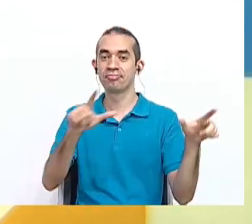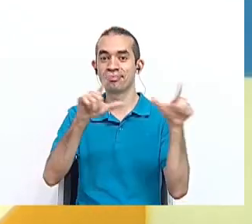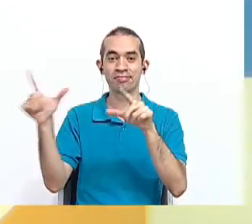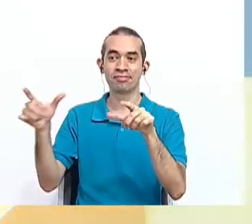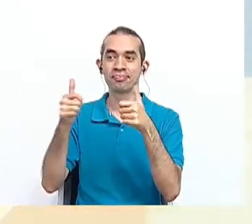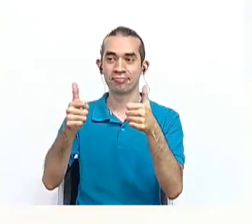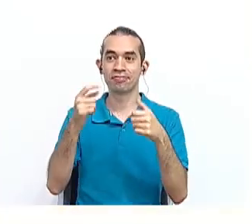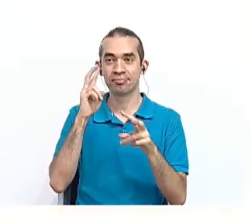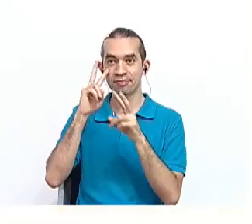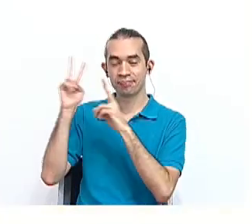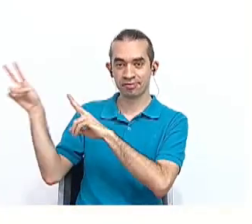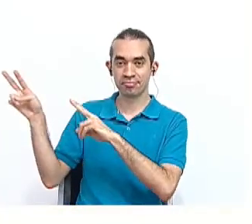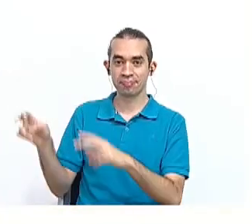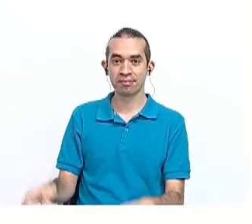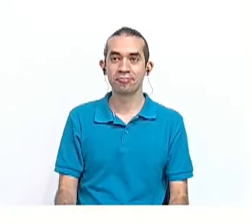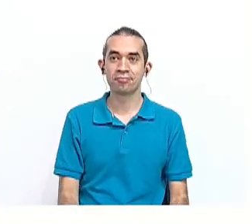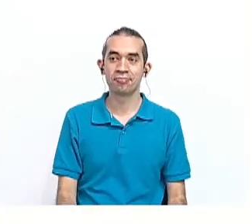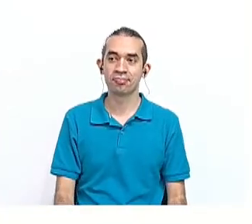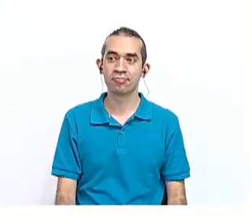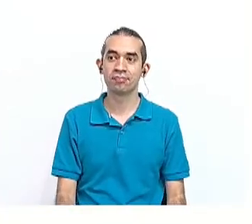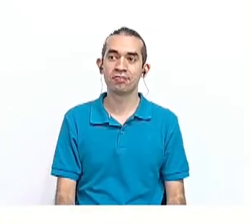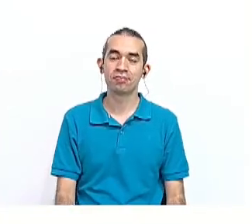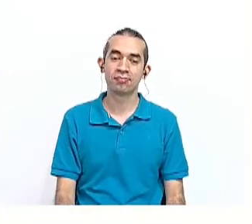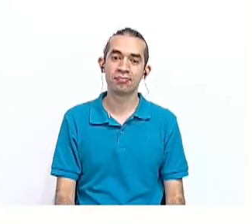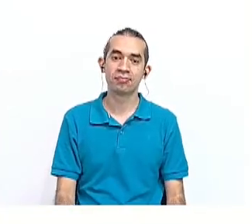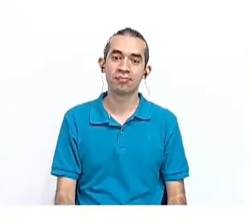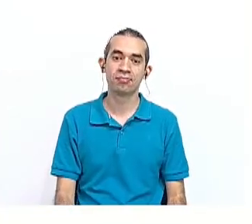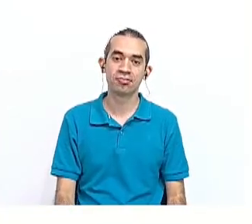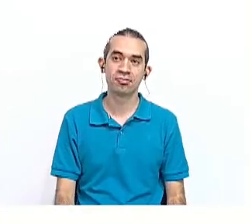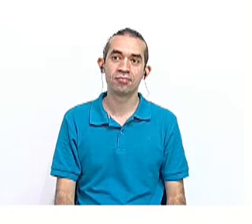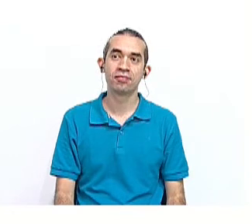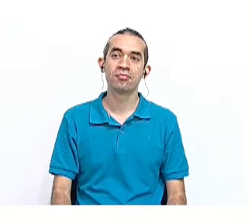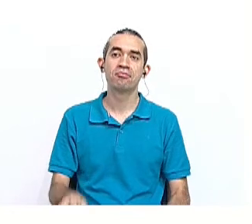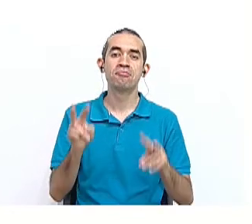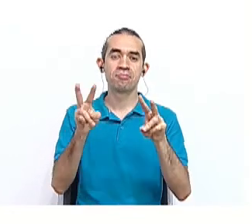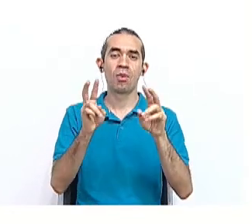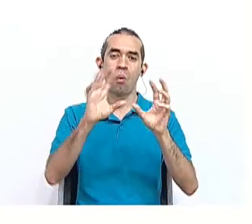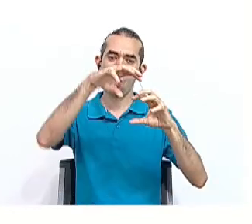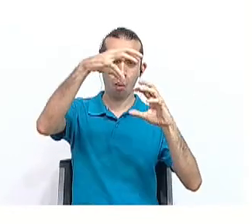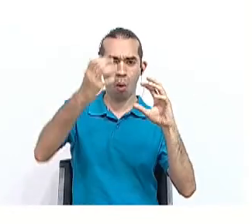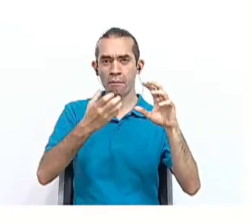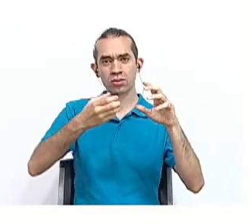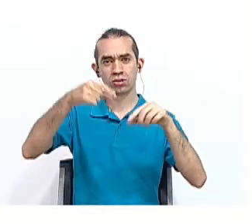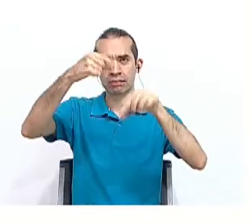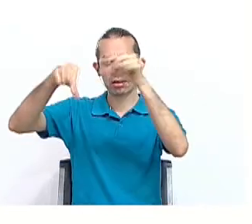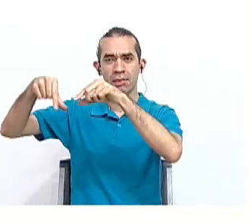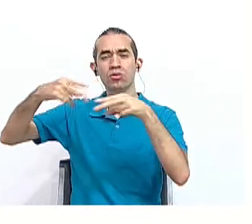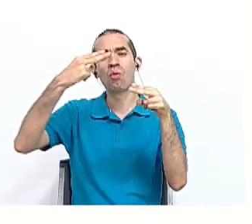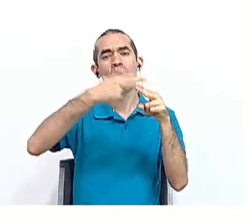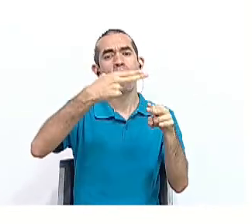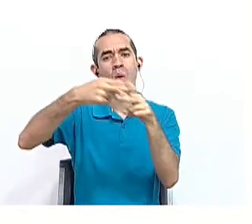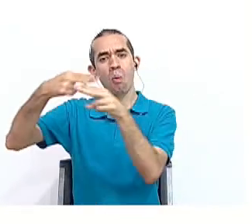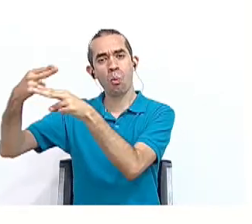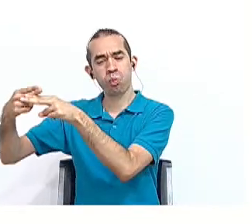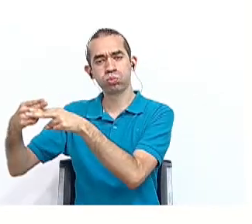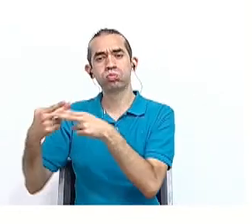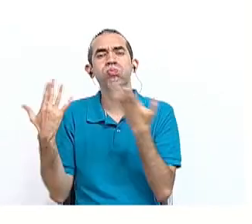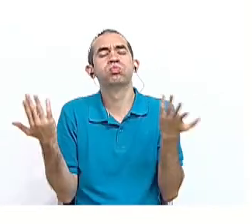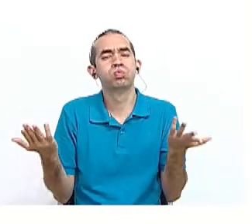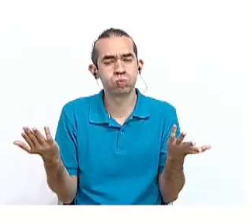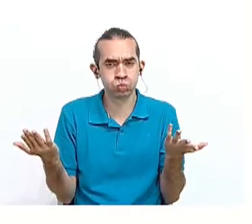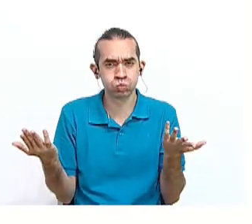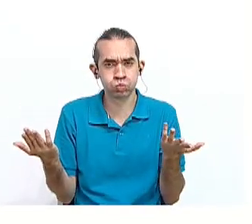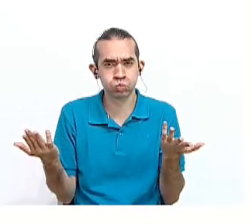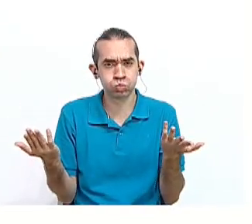Listo. Acá las tenemos. ¿Cómo se llaman los siguientes compuestos químicos? Vamos a